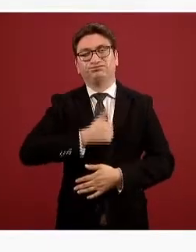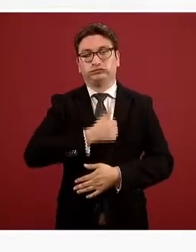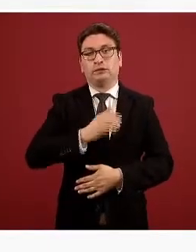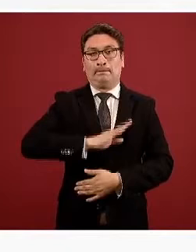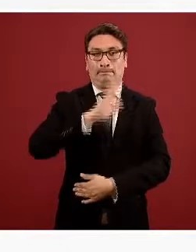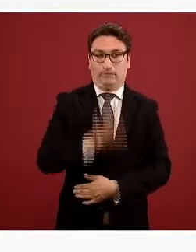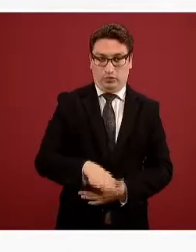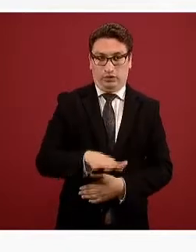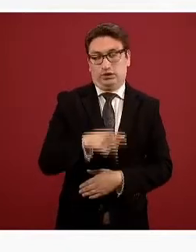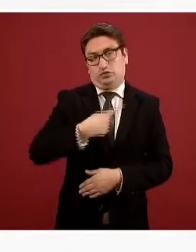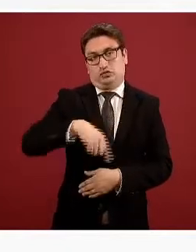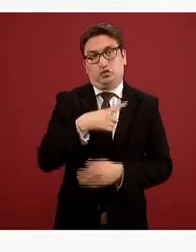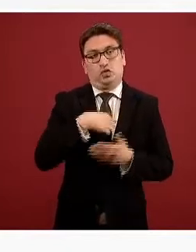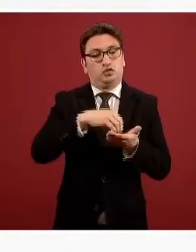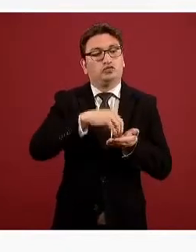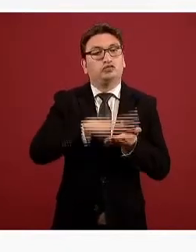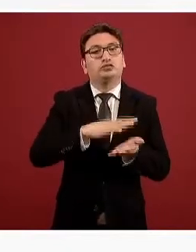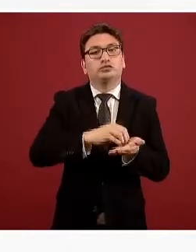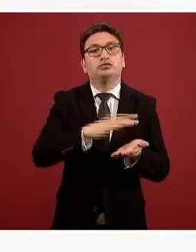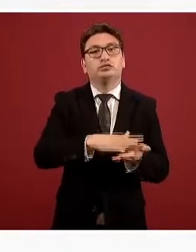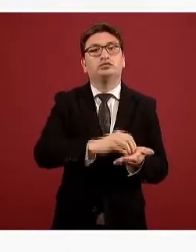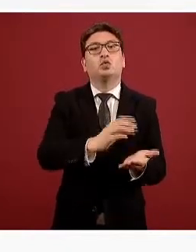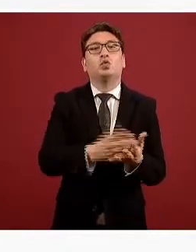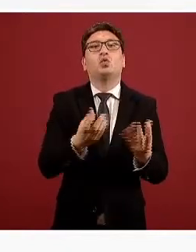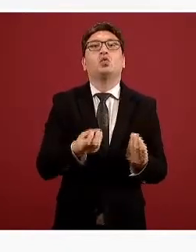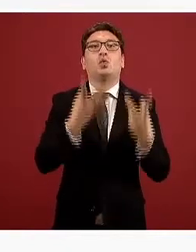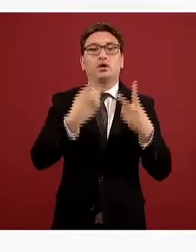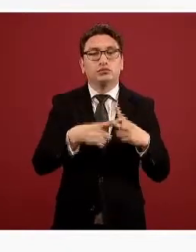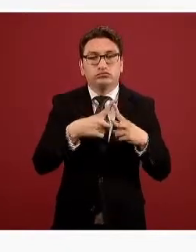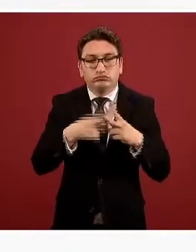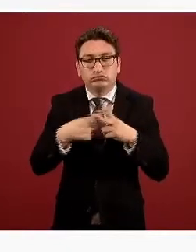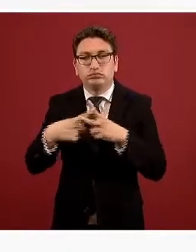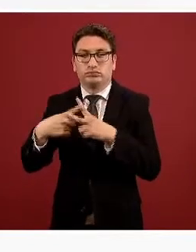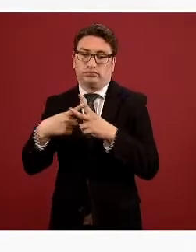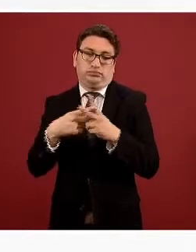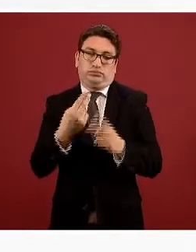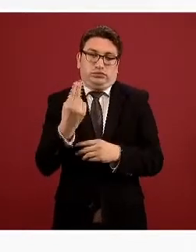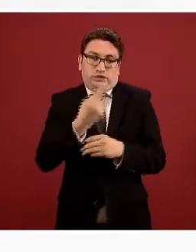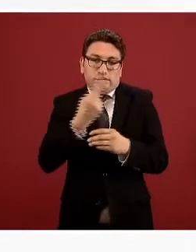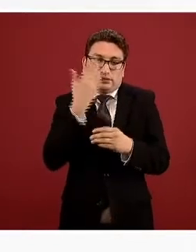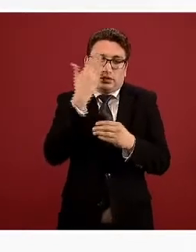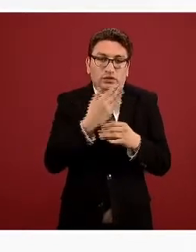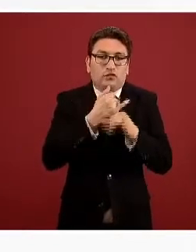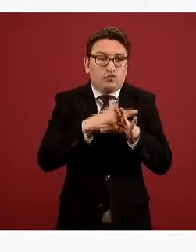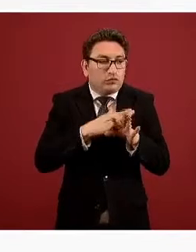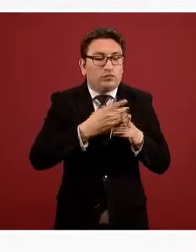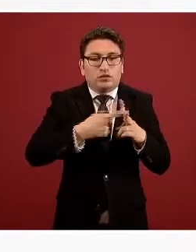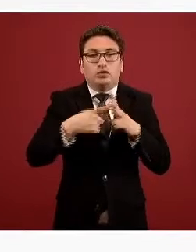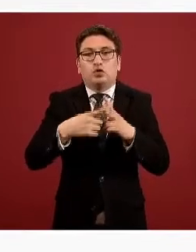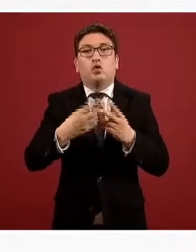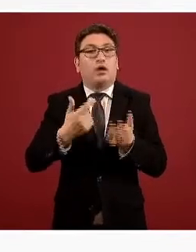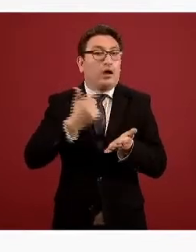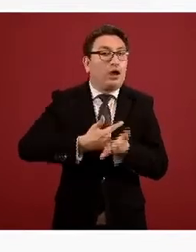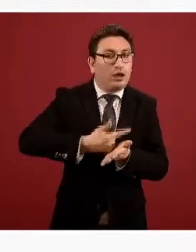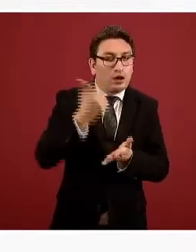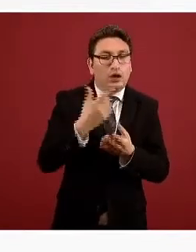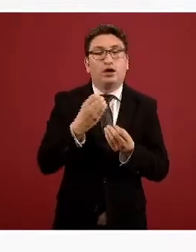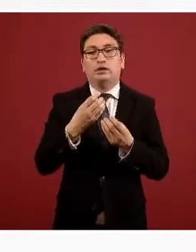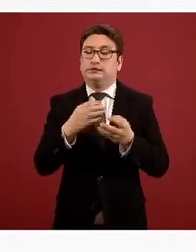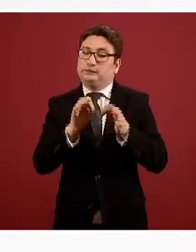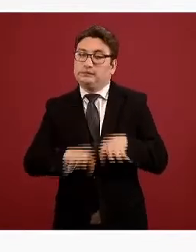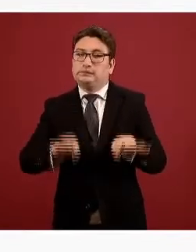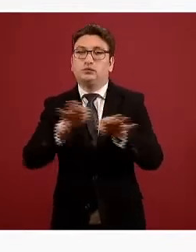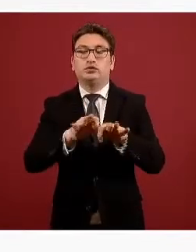vamos registrando porque interesa conocer qué tan grave es la presentación de la enfermedad y además qué tan importante es el daño que